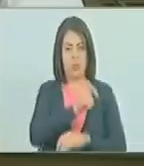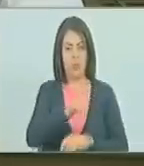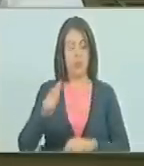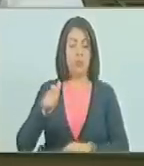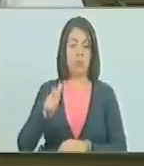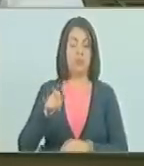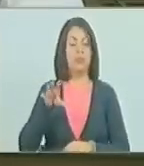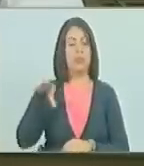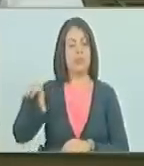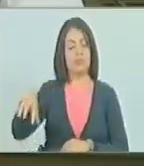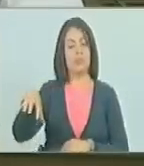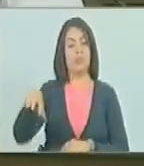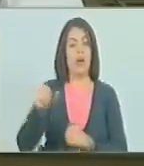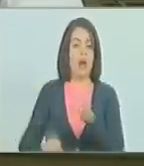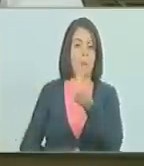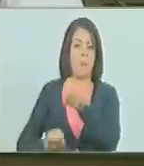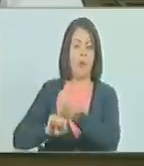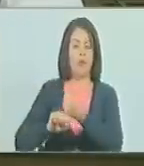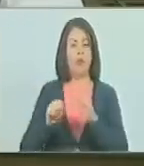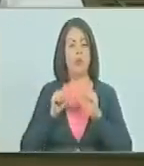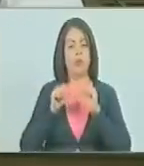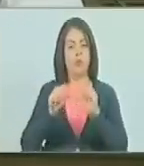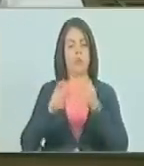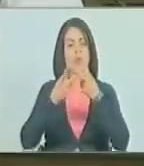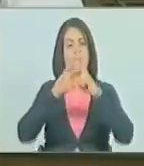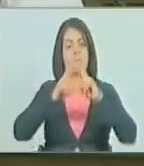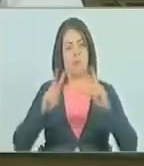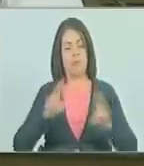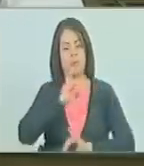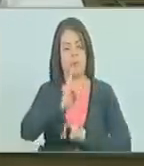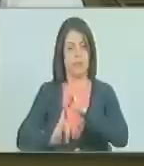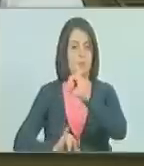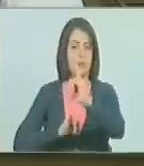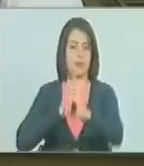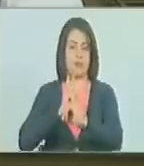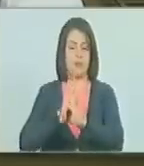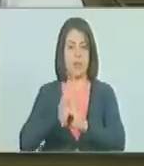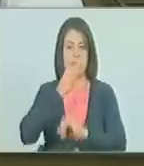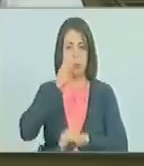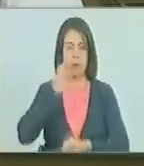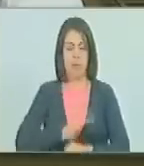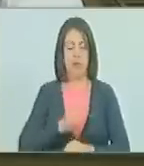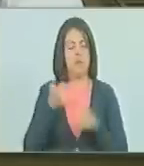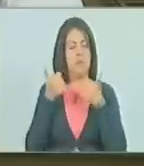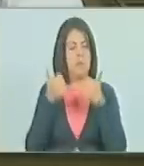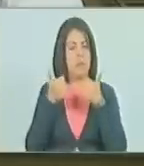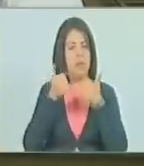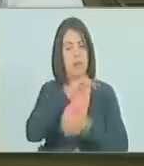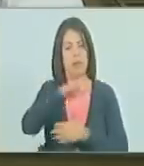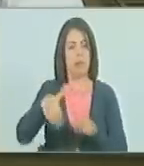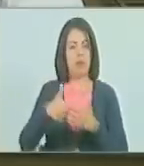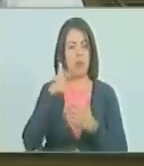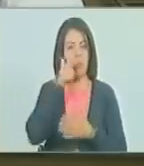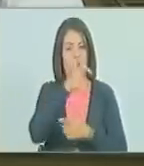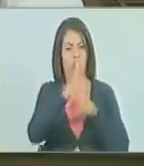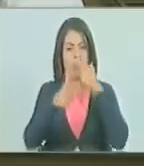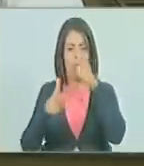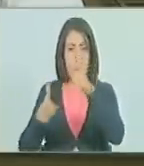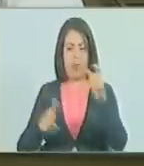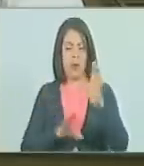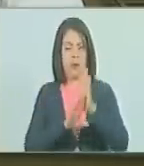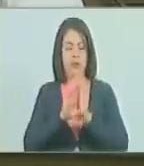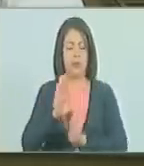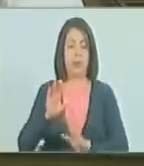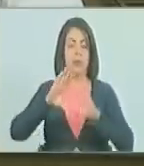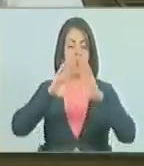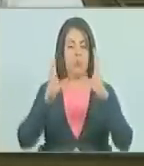los estados en favor de mantener la paz internacional y asegurar el bienestar de los pueblos para el desarrollo de